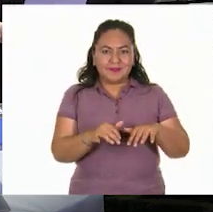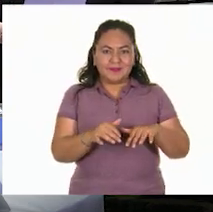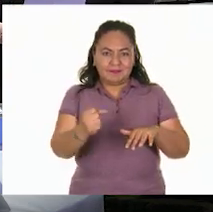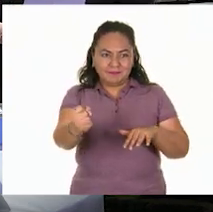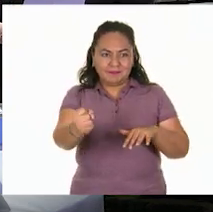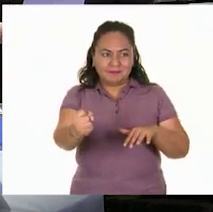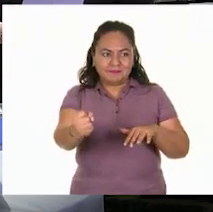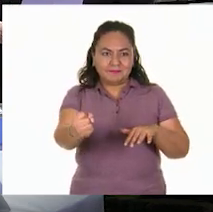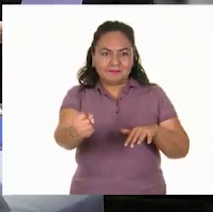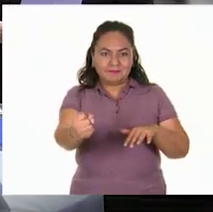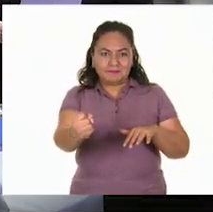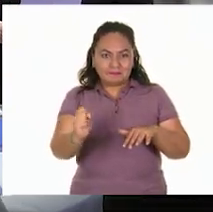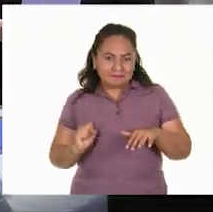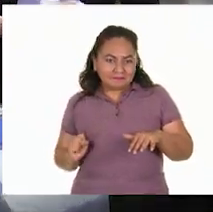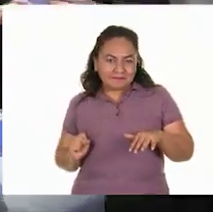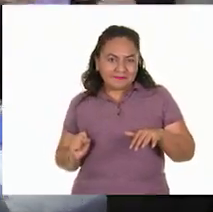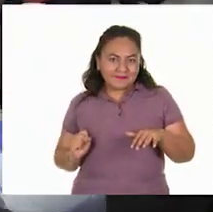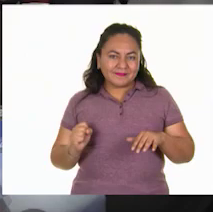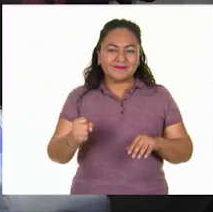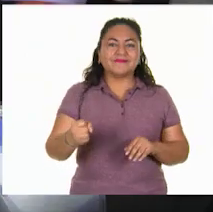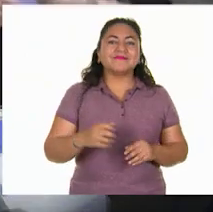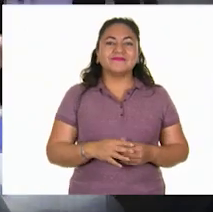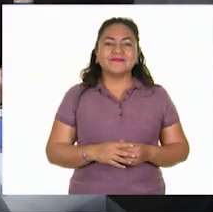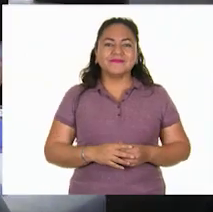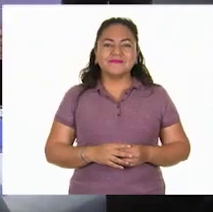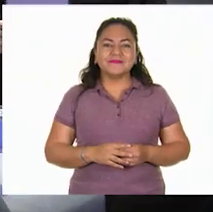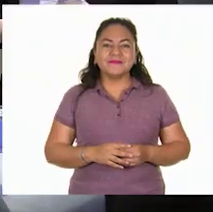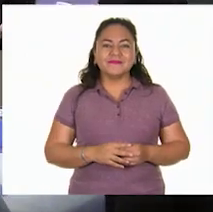Monumento a la Revolución, ahí vamos.